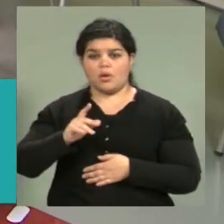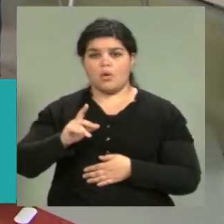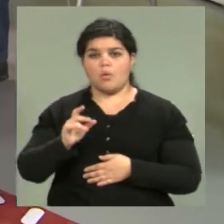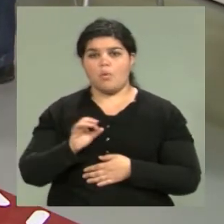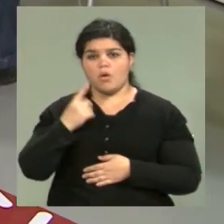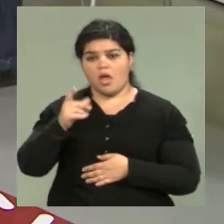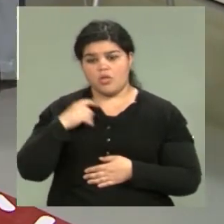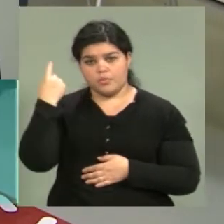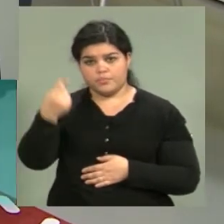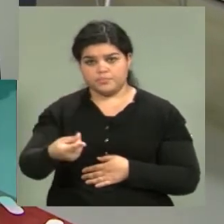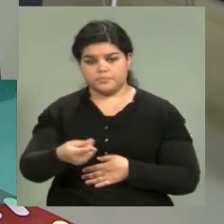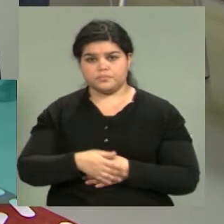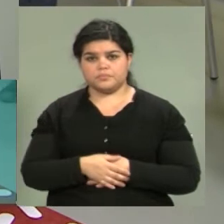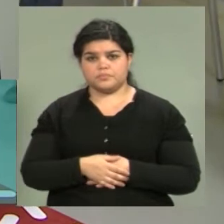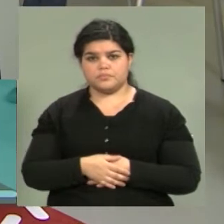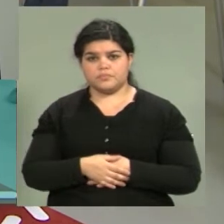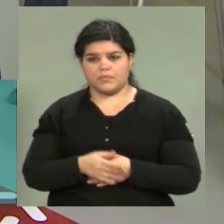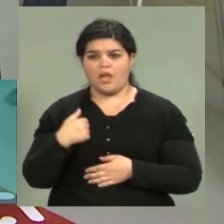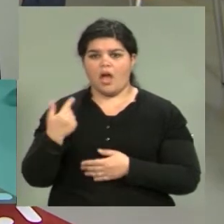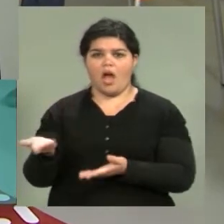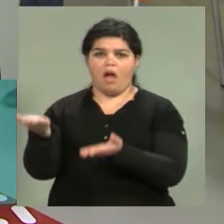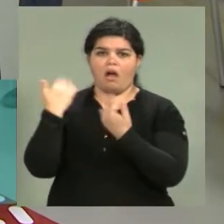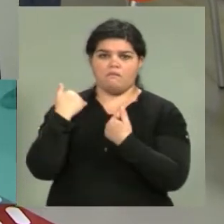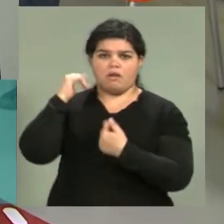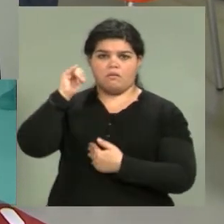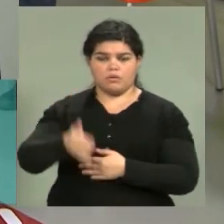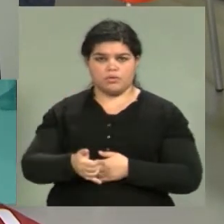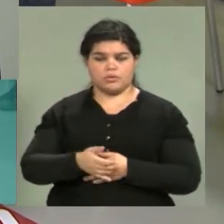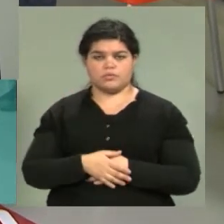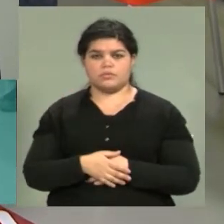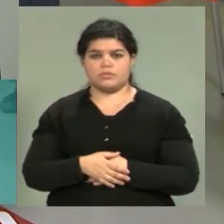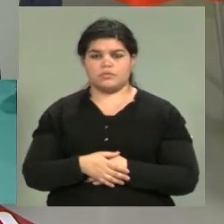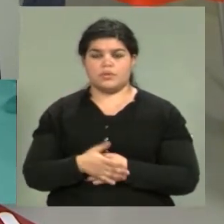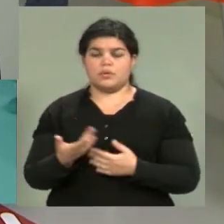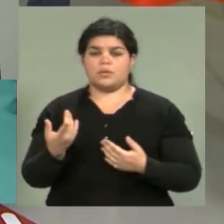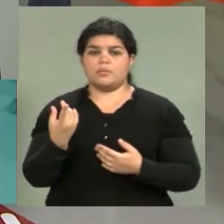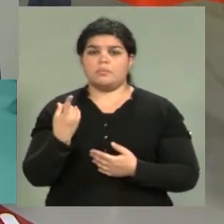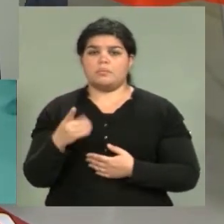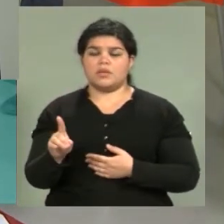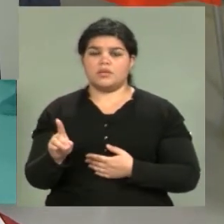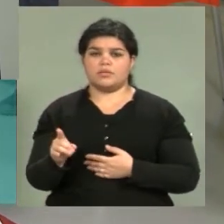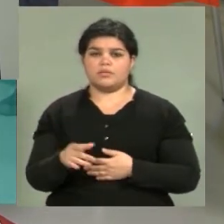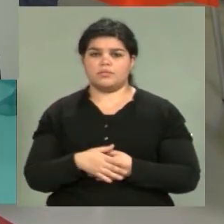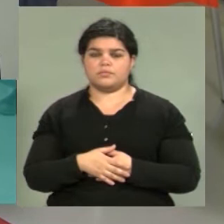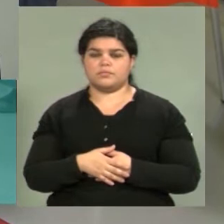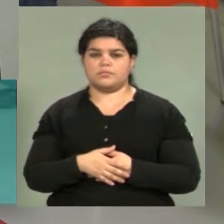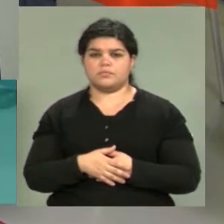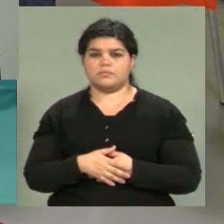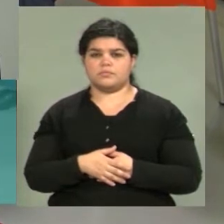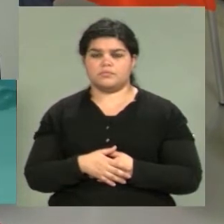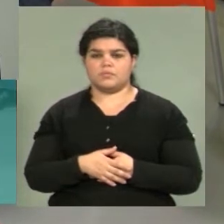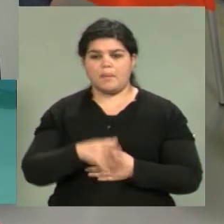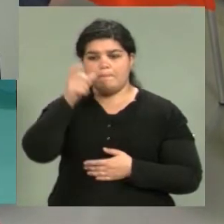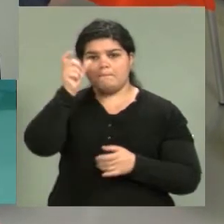después sentencian a nuestro favor, pero tuvimos la desgracia que gente